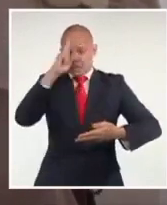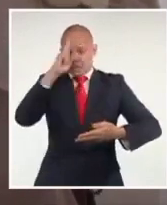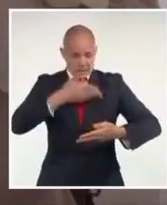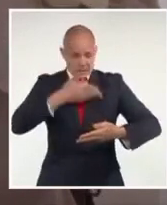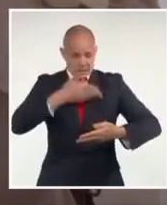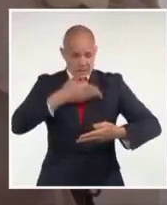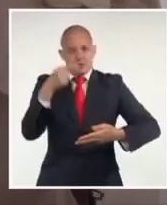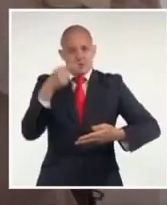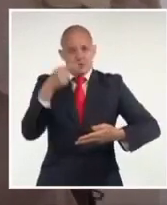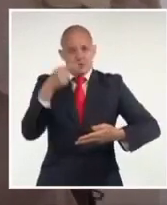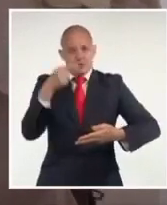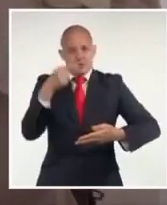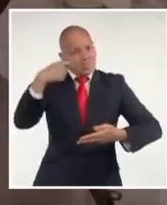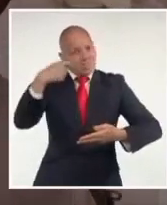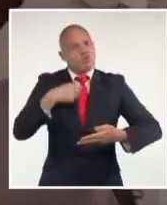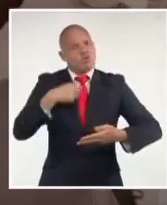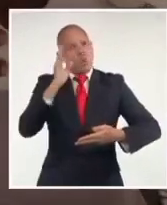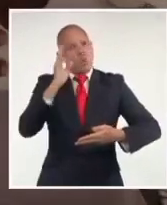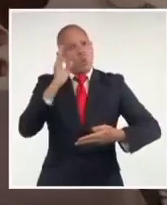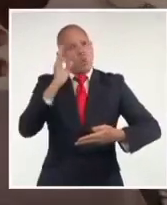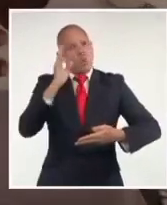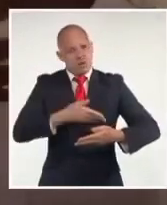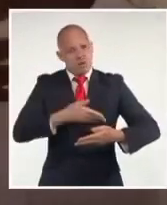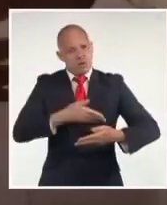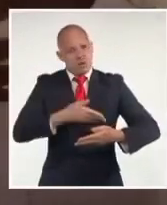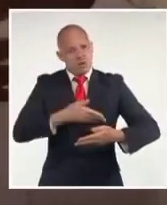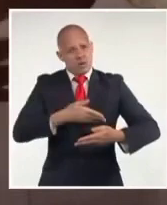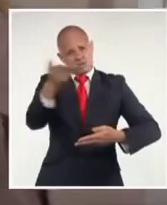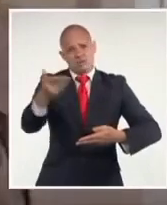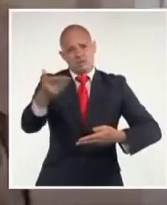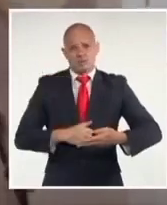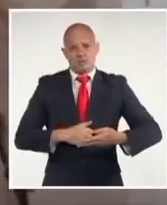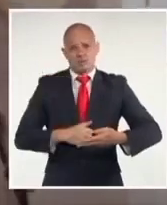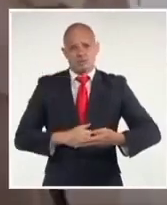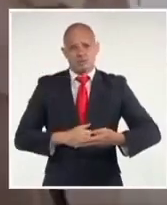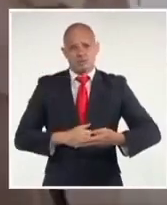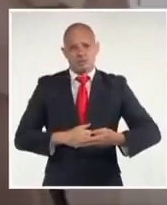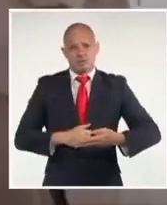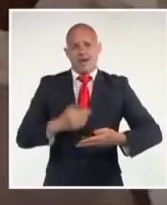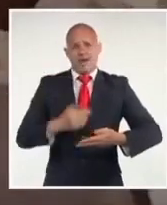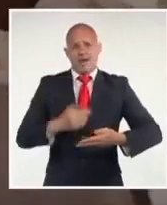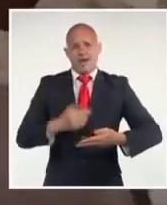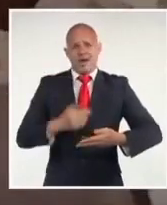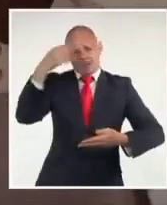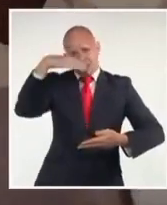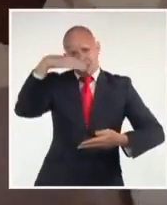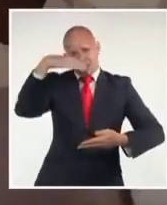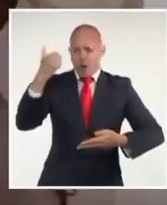está en nuestras manos. Muchas gracias por todo. Gracias, Cuba.